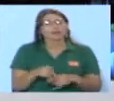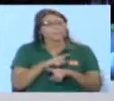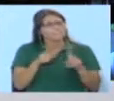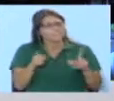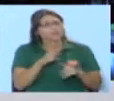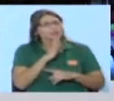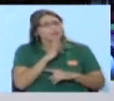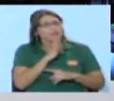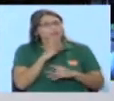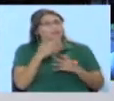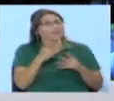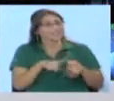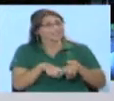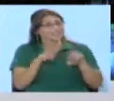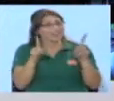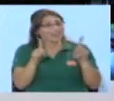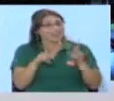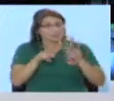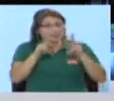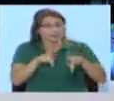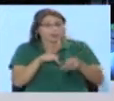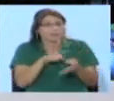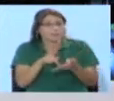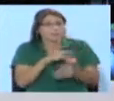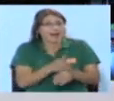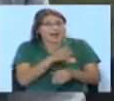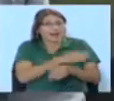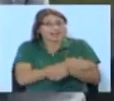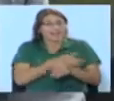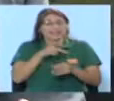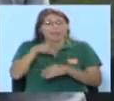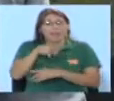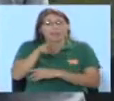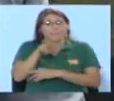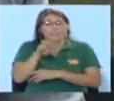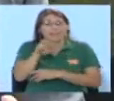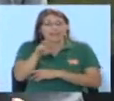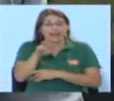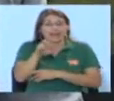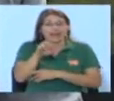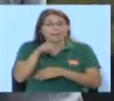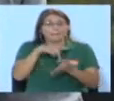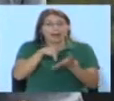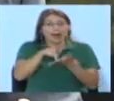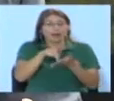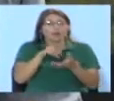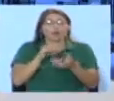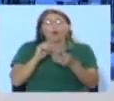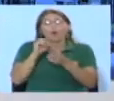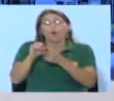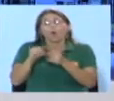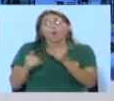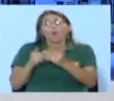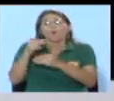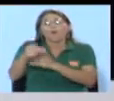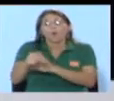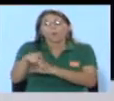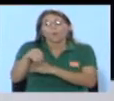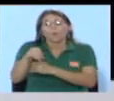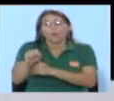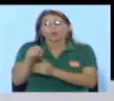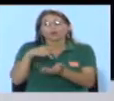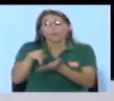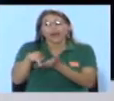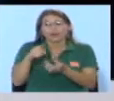el cobro de prepago a pospago. Y en ese sentido, Marco Vinicio por Twitter, un poco lo que nos dice es que si